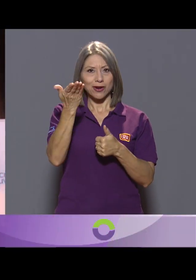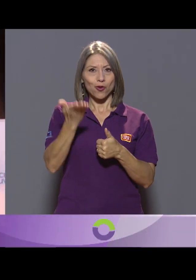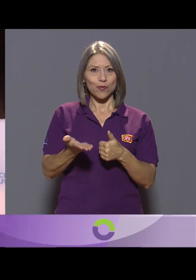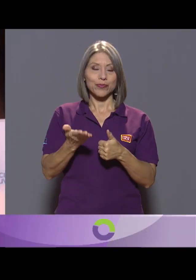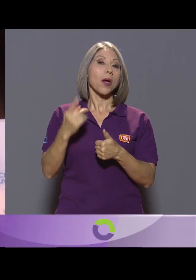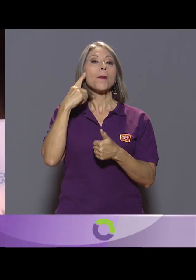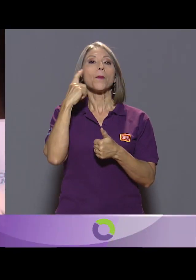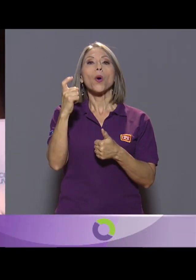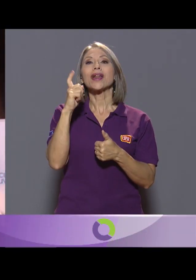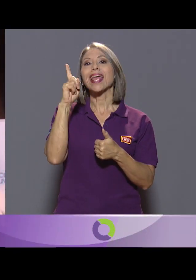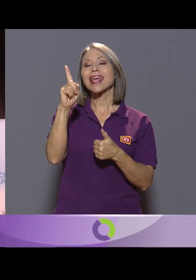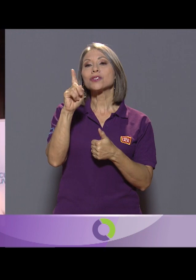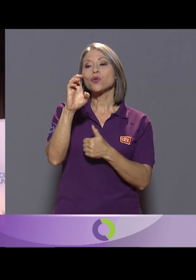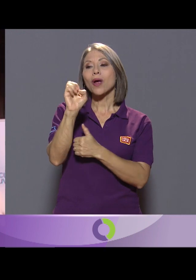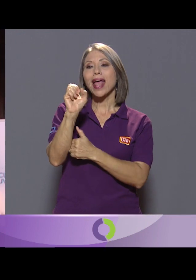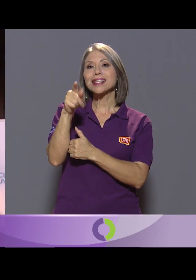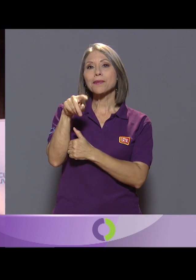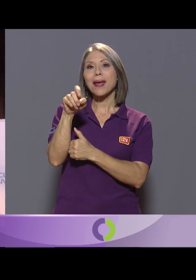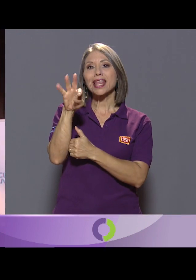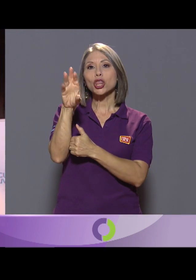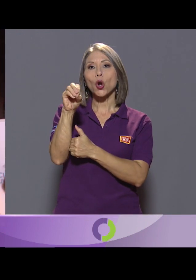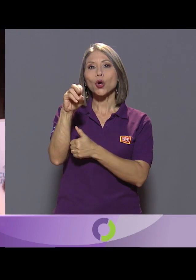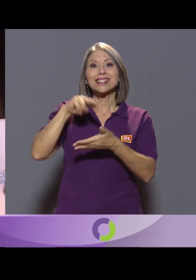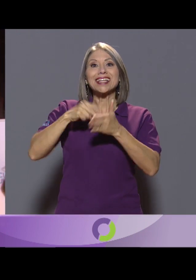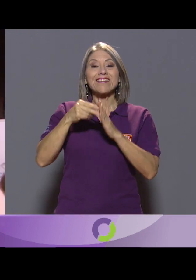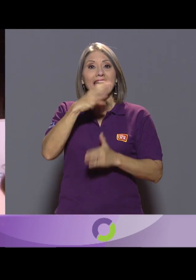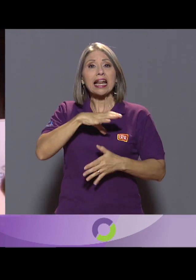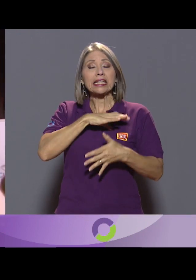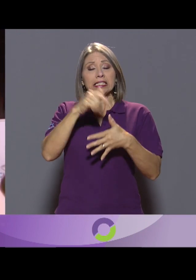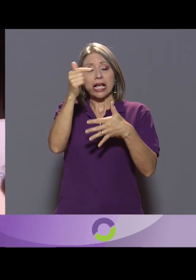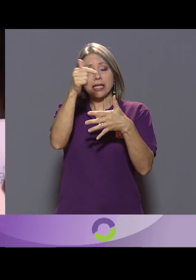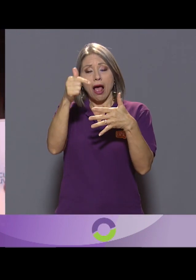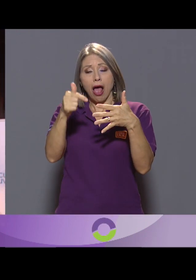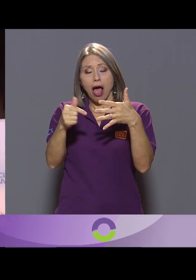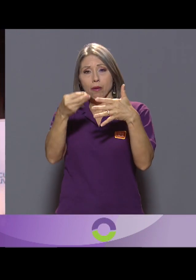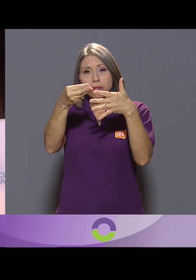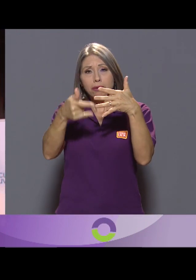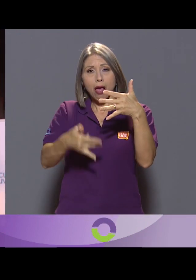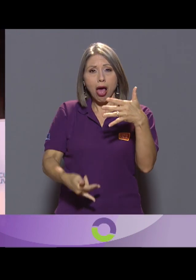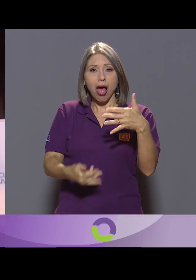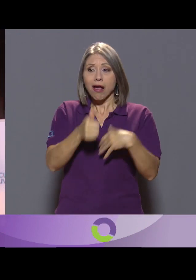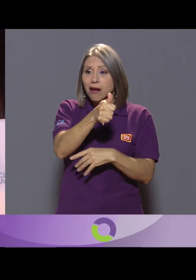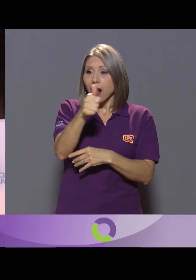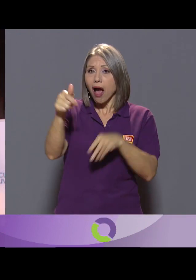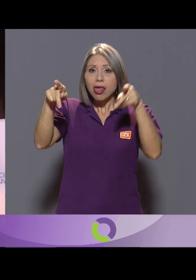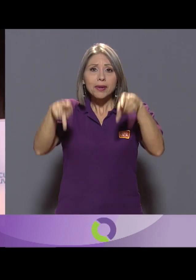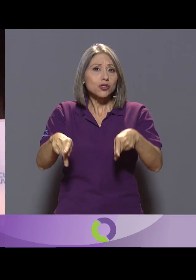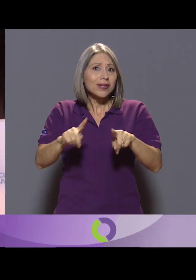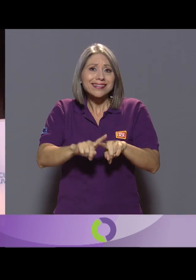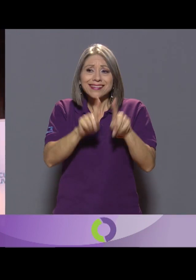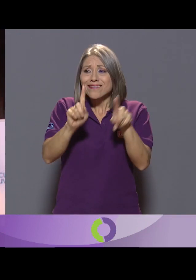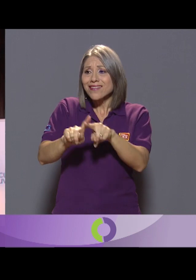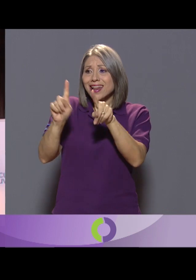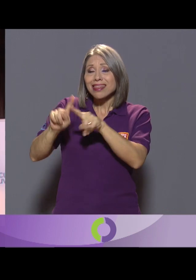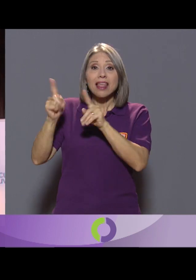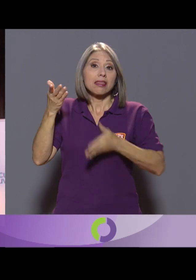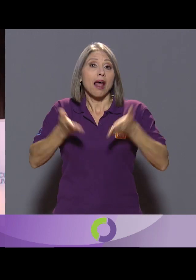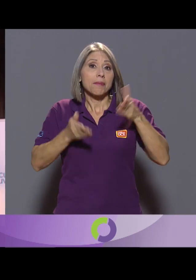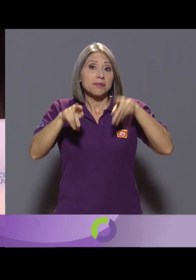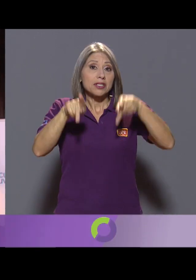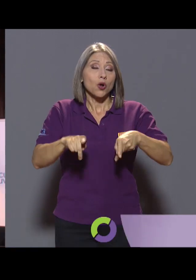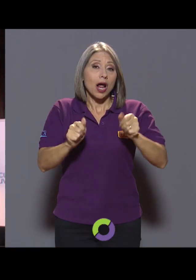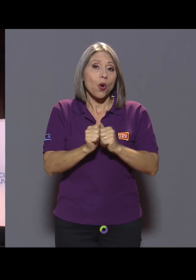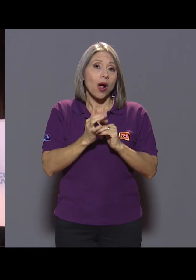Porque al ser un espectro cada persona con autismo es diferente. Entonces puede ser que la persona con autismo tenga problemas